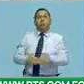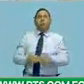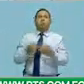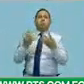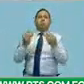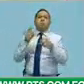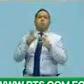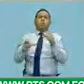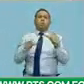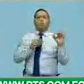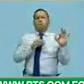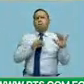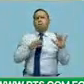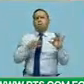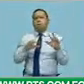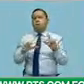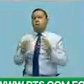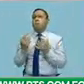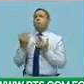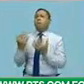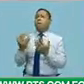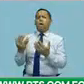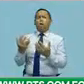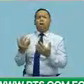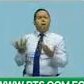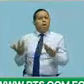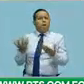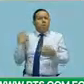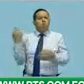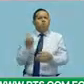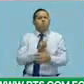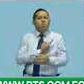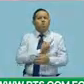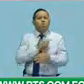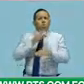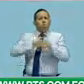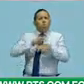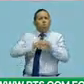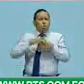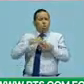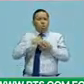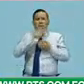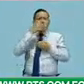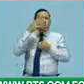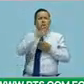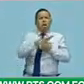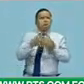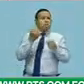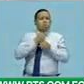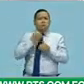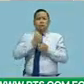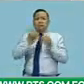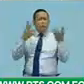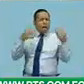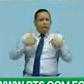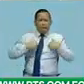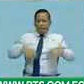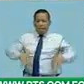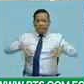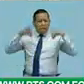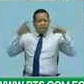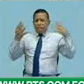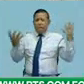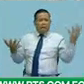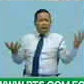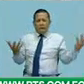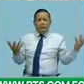a más de uno. Nosotros somos víctimas de la pandemia, porque nosotros no es que tenemos la plata un montón. Nadie sabe cómo venimos a